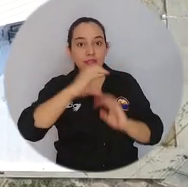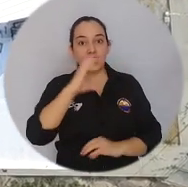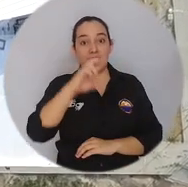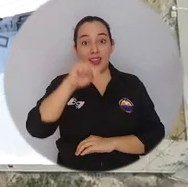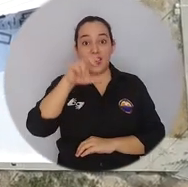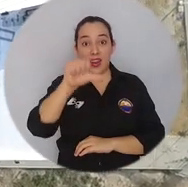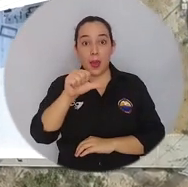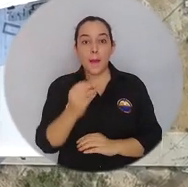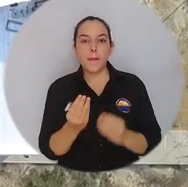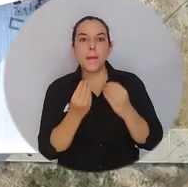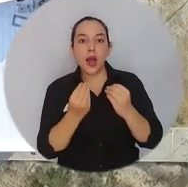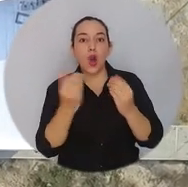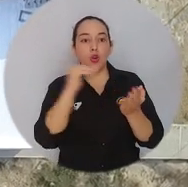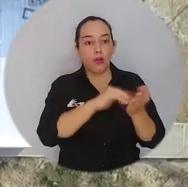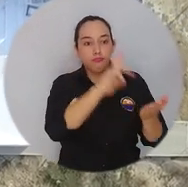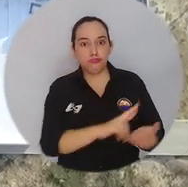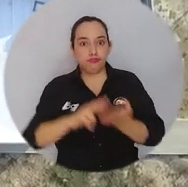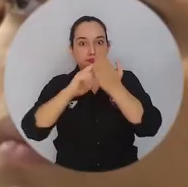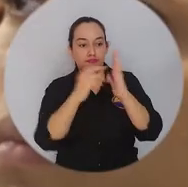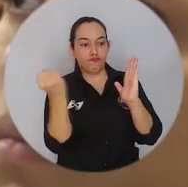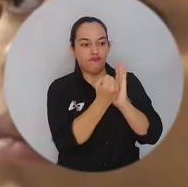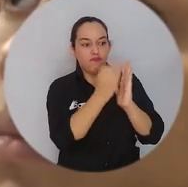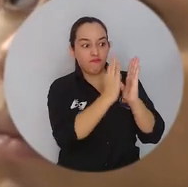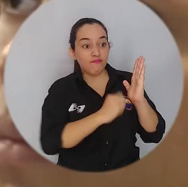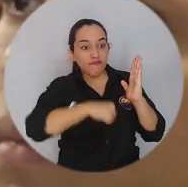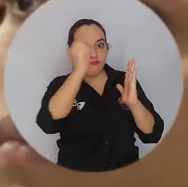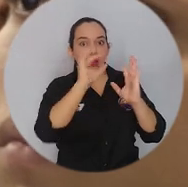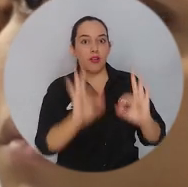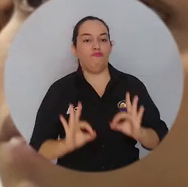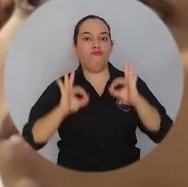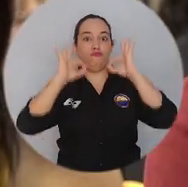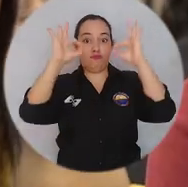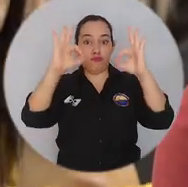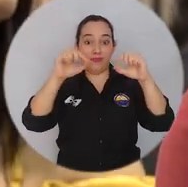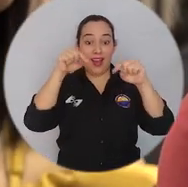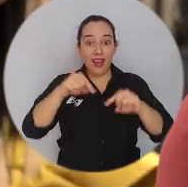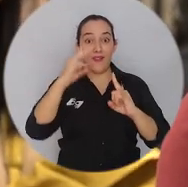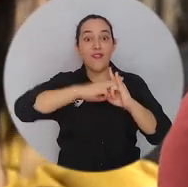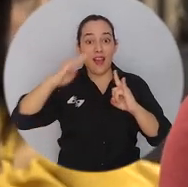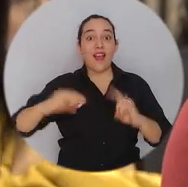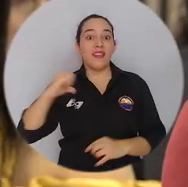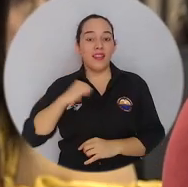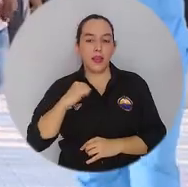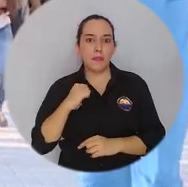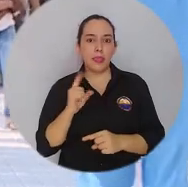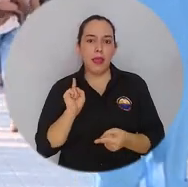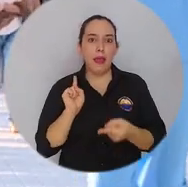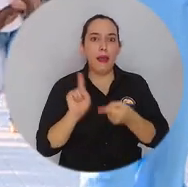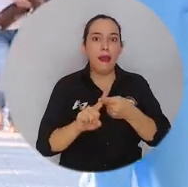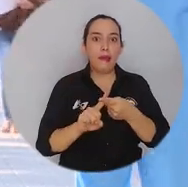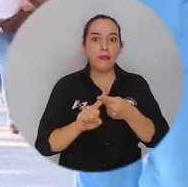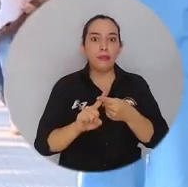a la renovación de la acreditación institucional de alta calidad que esta casa de estudios ostenta actualmente con vigencia a agosto